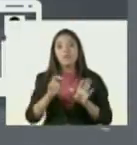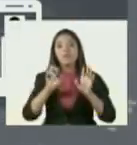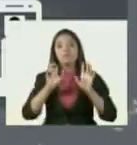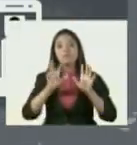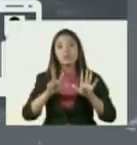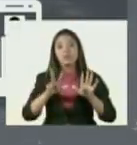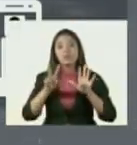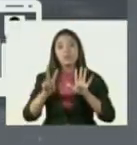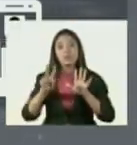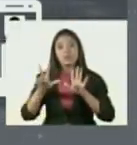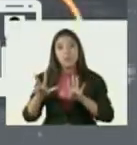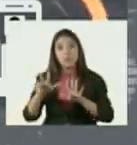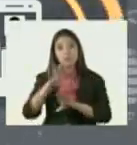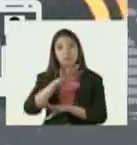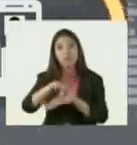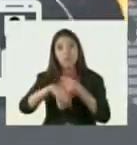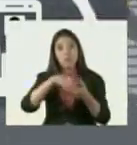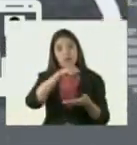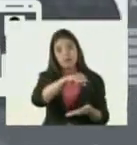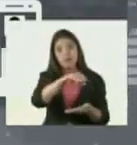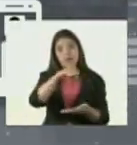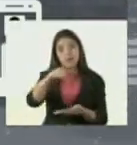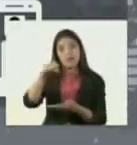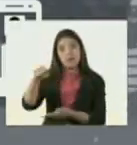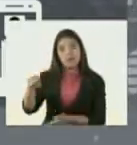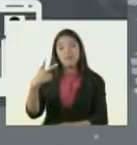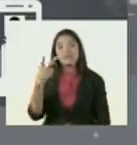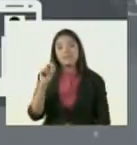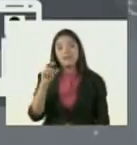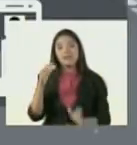30.878 CLAP. Primer dato,